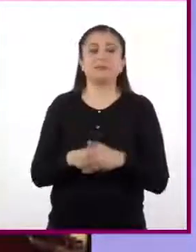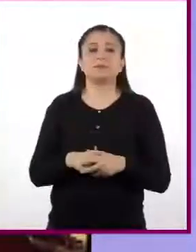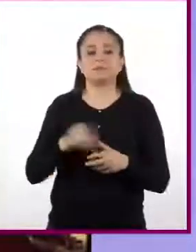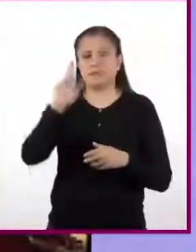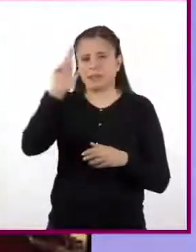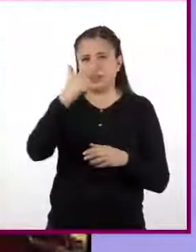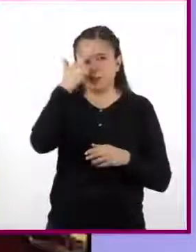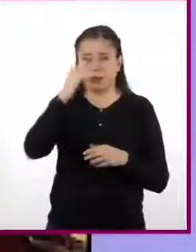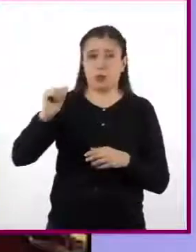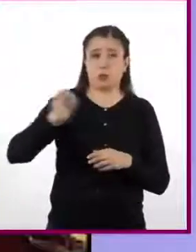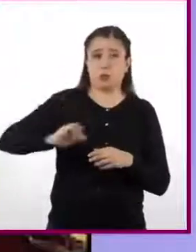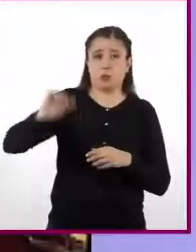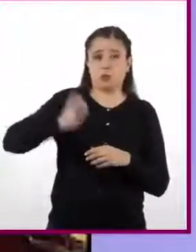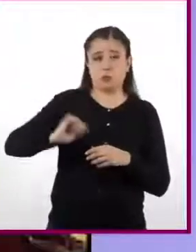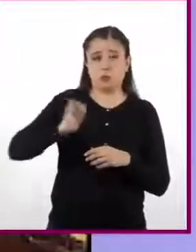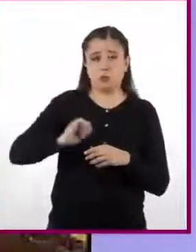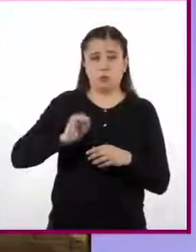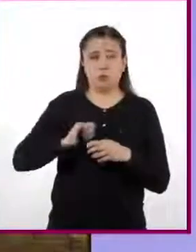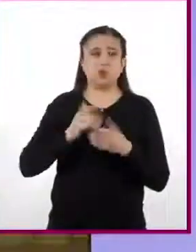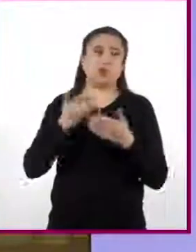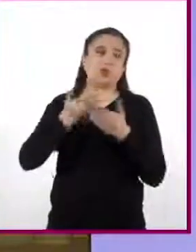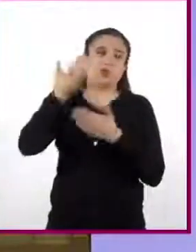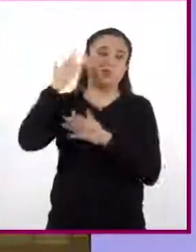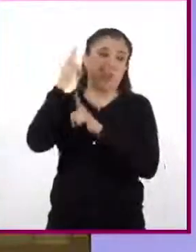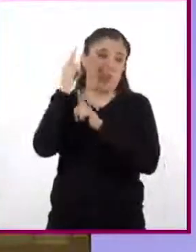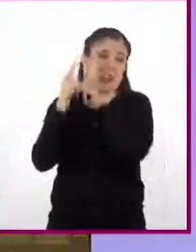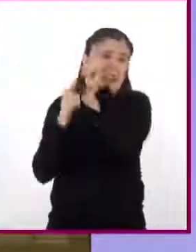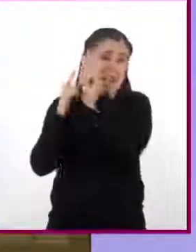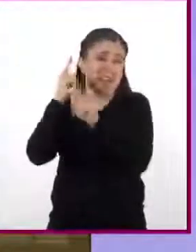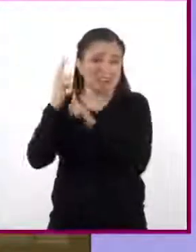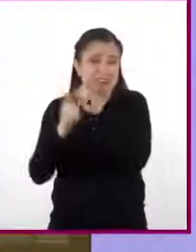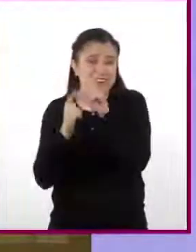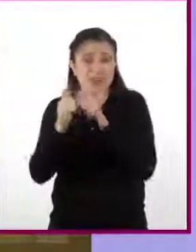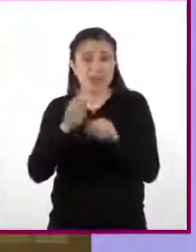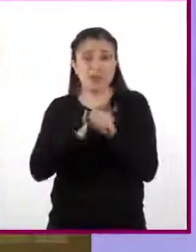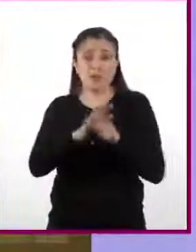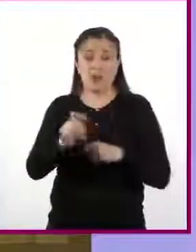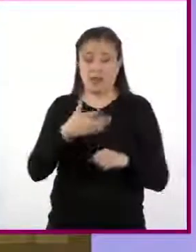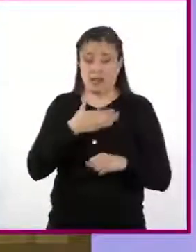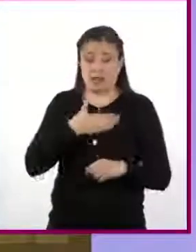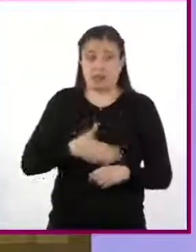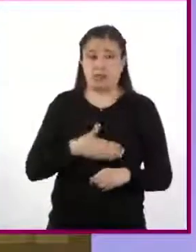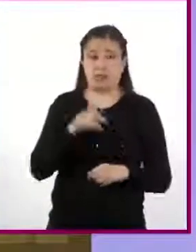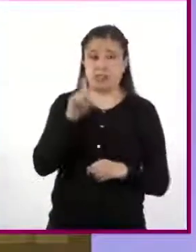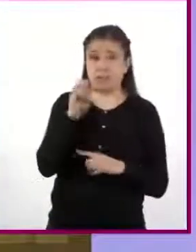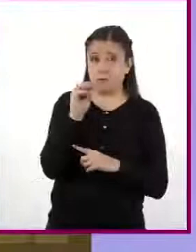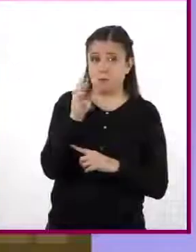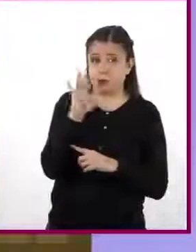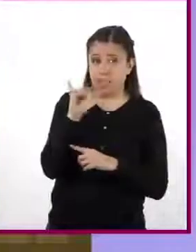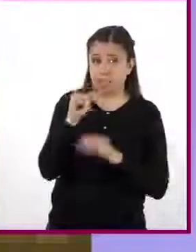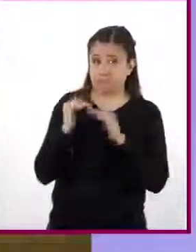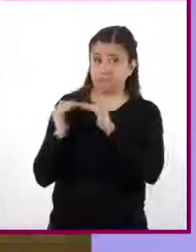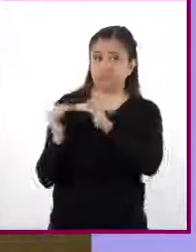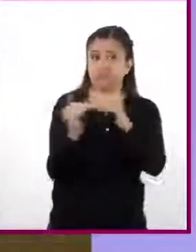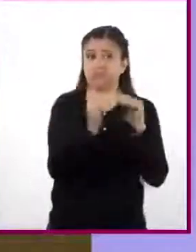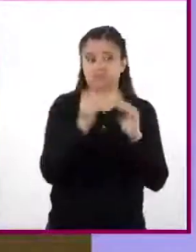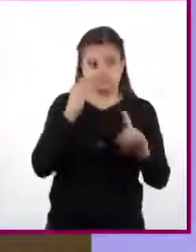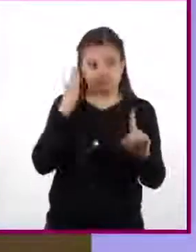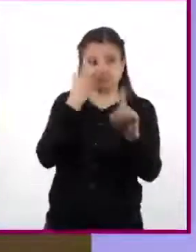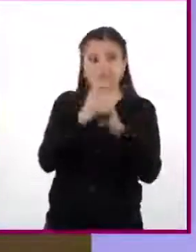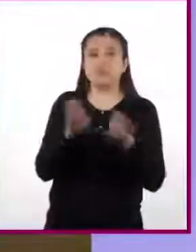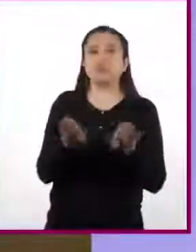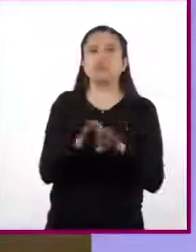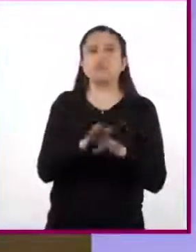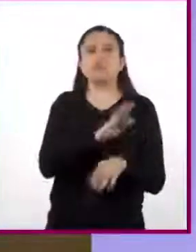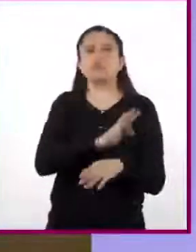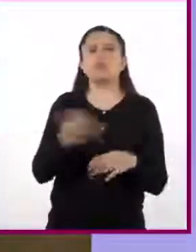las antiguas polis griegas lo que se ejercía era la democracia directa. Y la democracia directa era